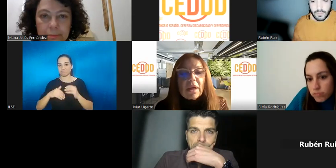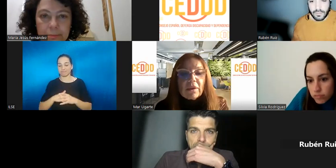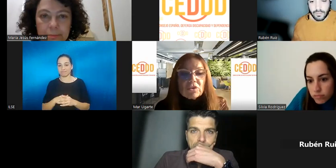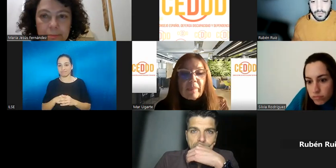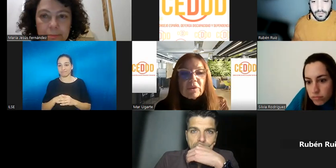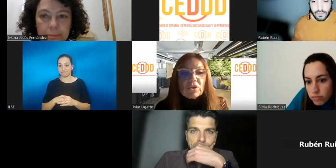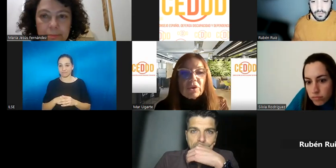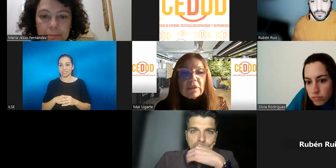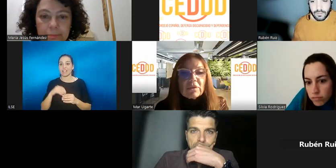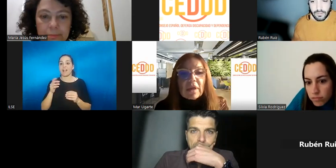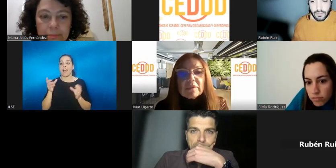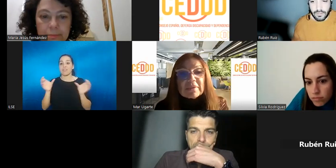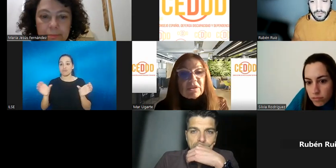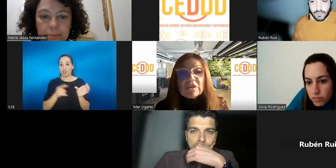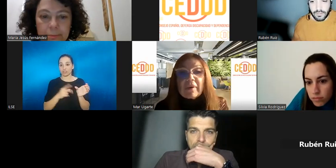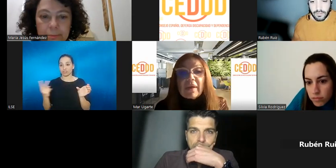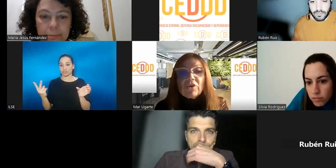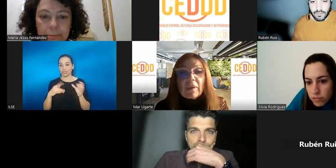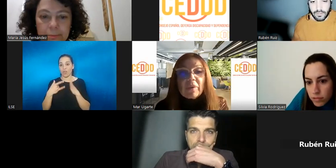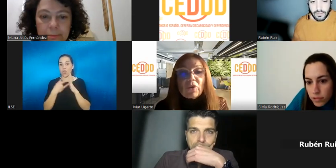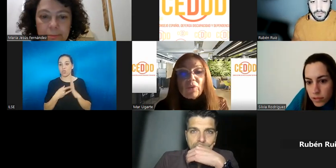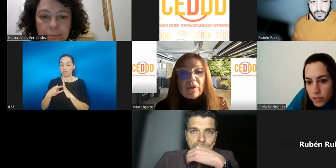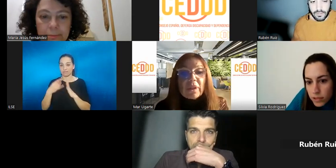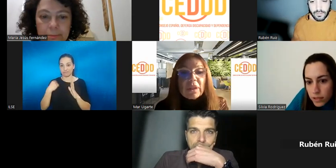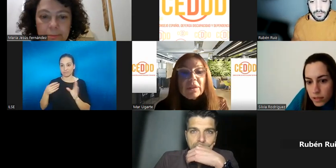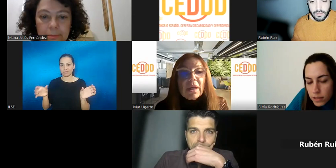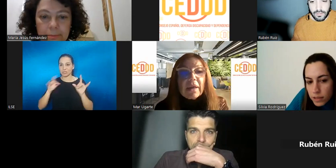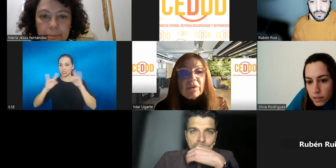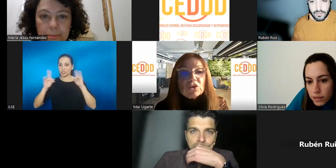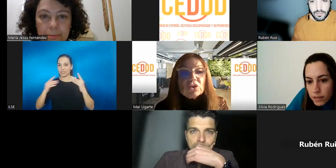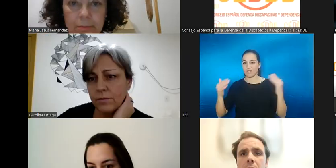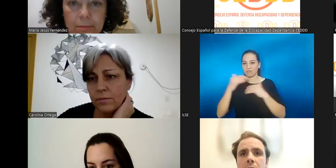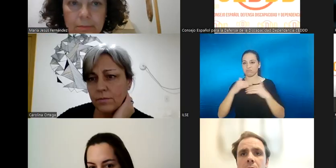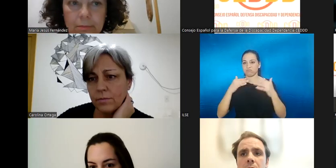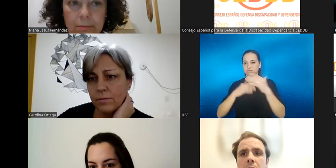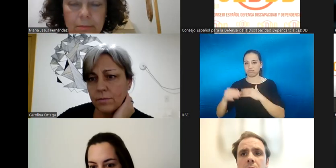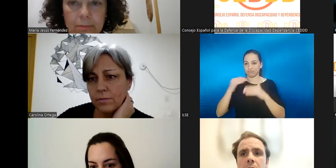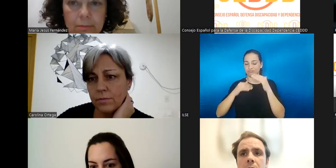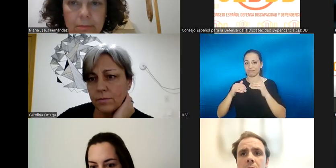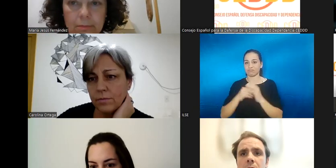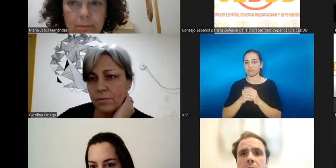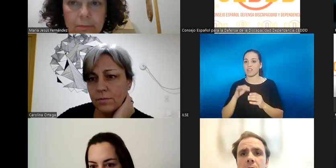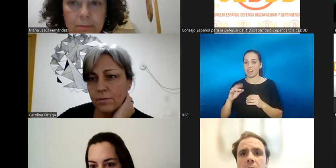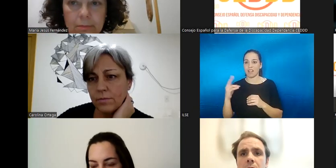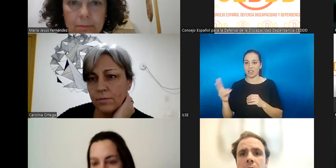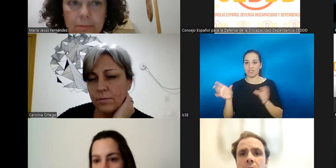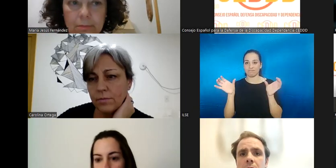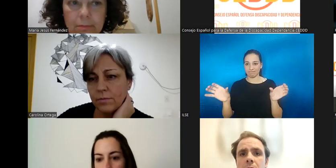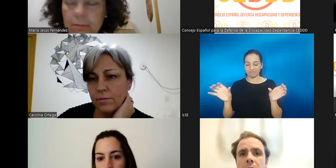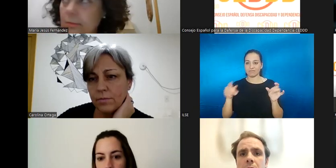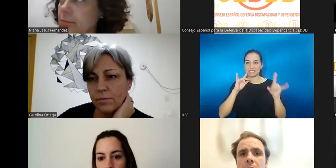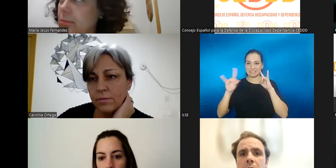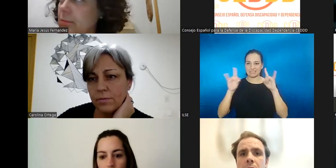hay dos aparatos conectados a la misma sesión es verdad hay otra que pone Rubén Ruiz hay dos el tuyo y otro ahora